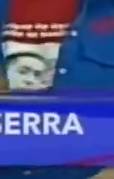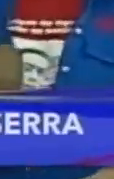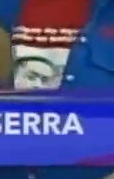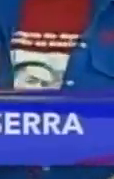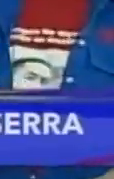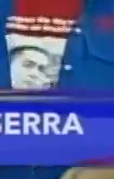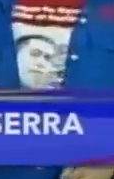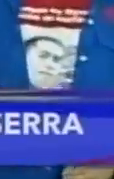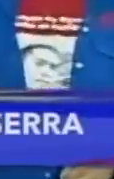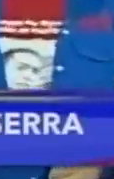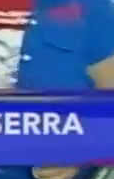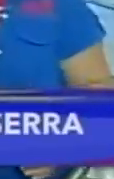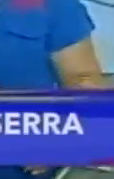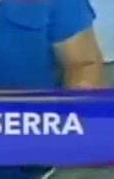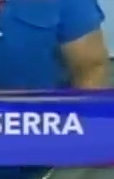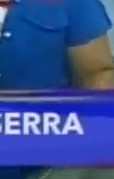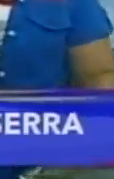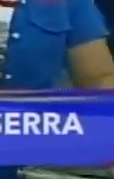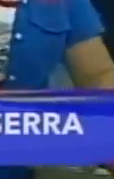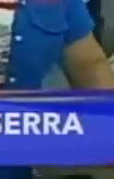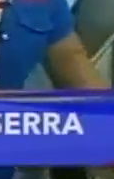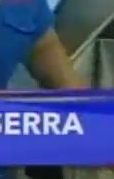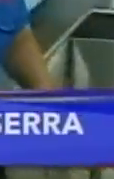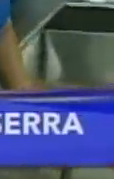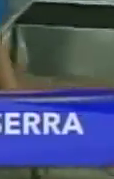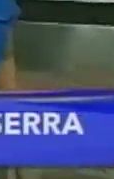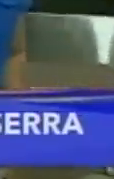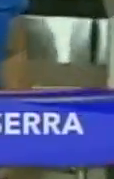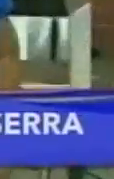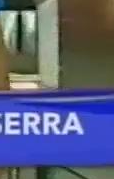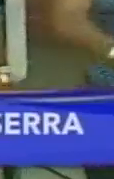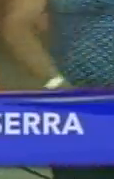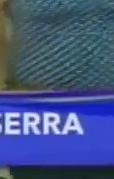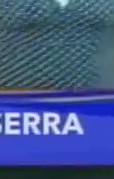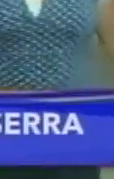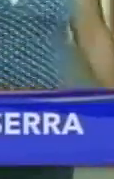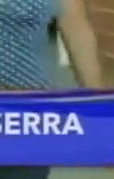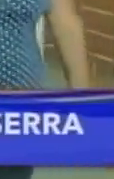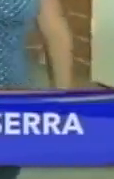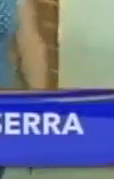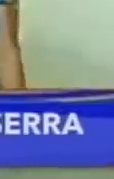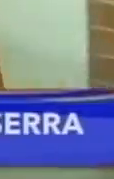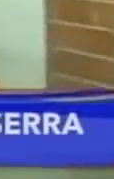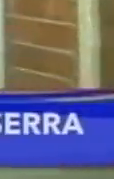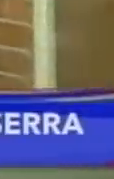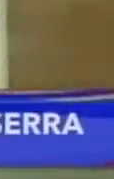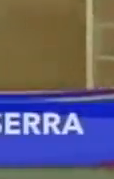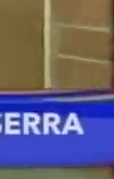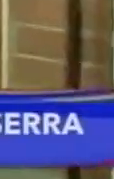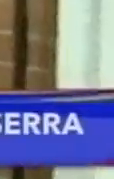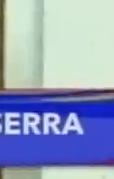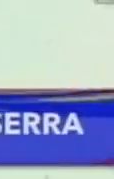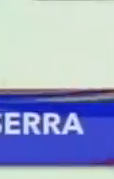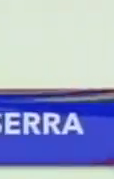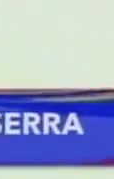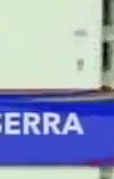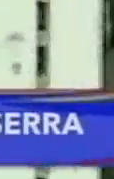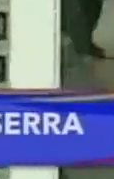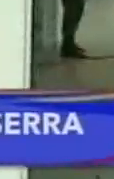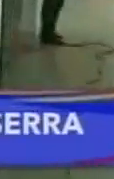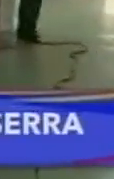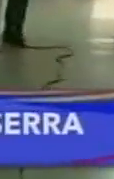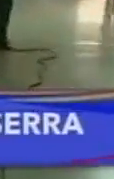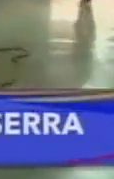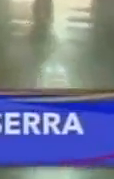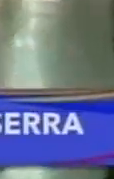garantía del PAE, del programa de alimentación escolar, del desayuno, del almuerzo, de la merienda para los niños y niñas de la patria.